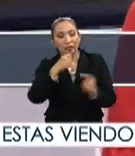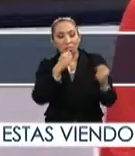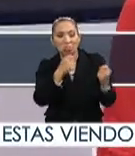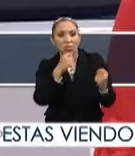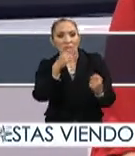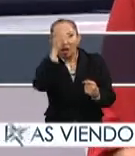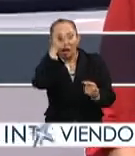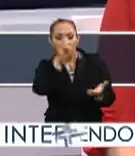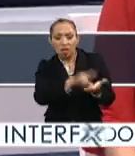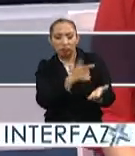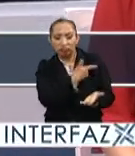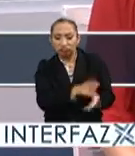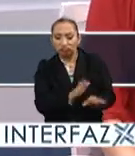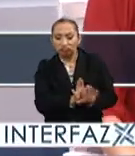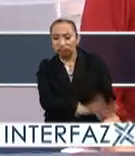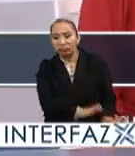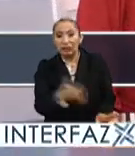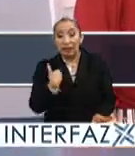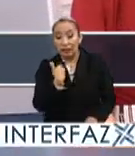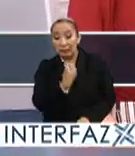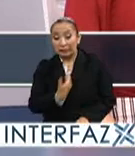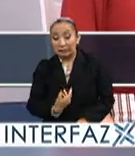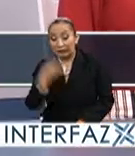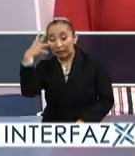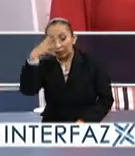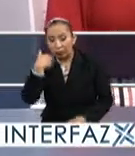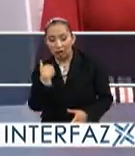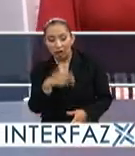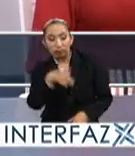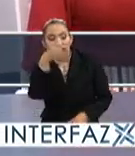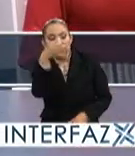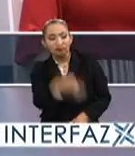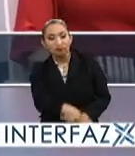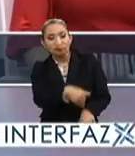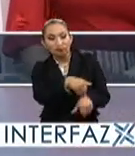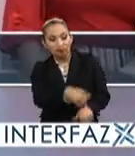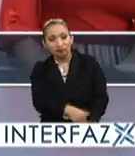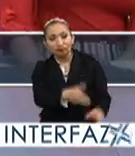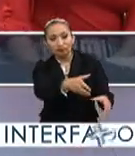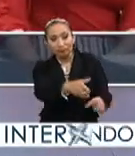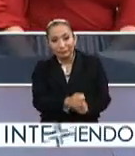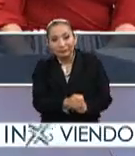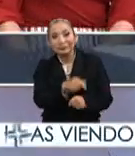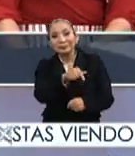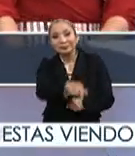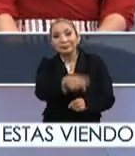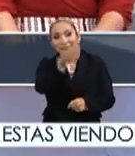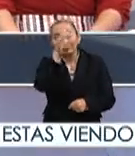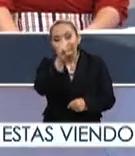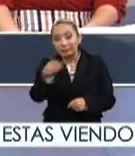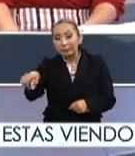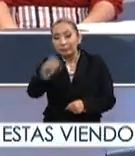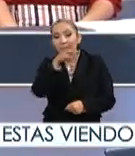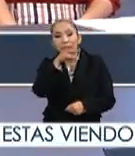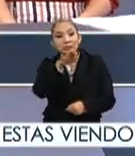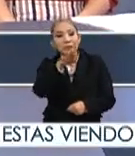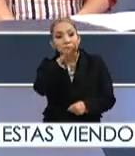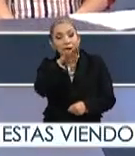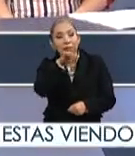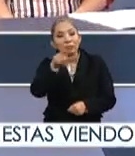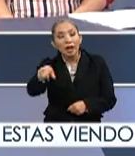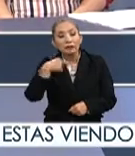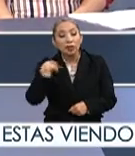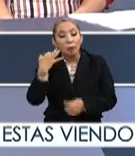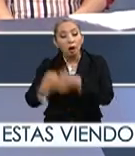acuerdo. Y Trump es lo que está realizando en torno a que los padres entran